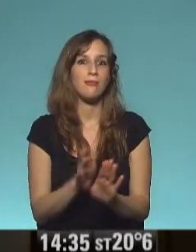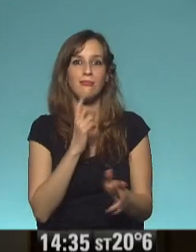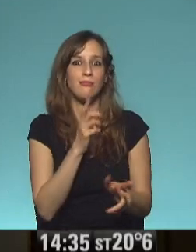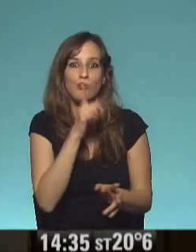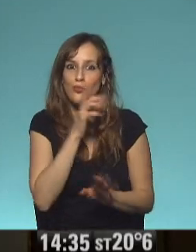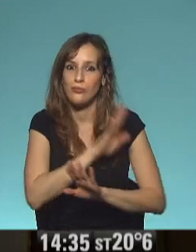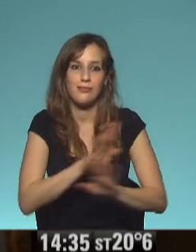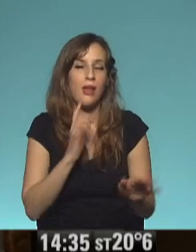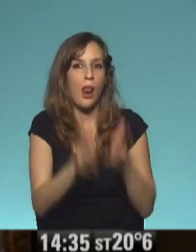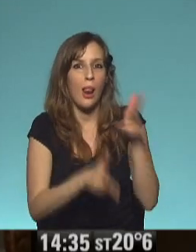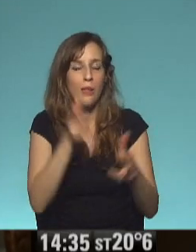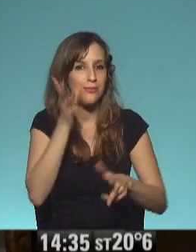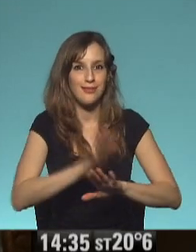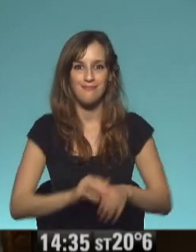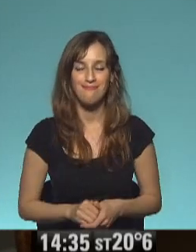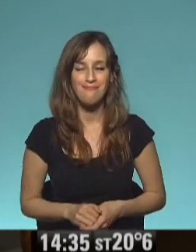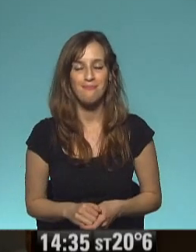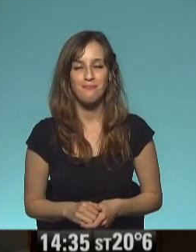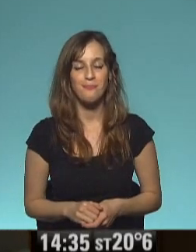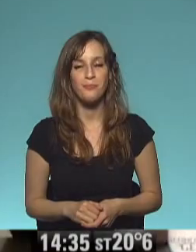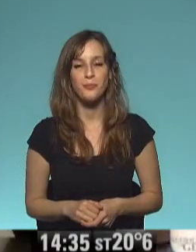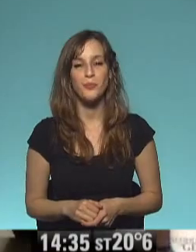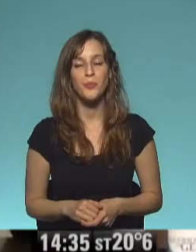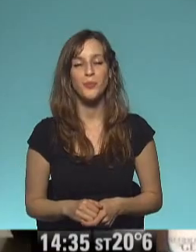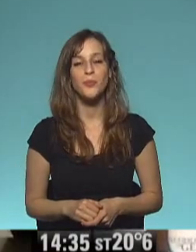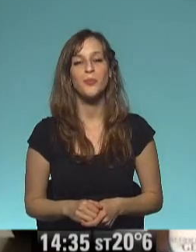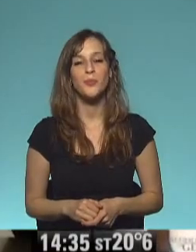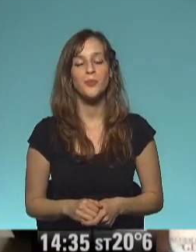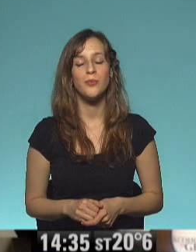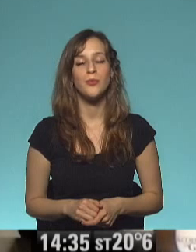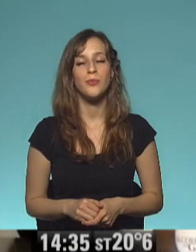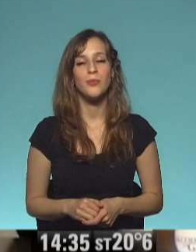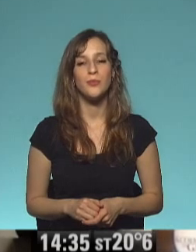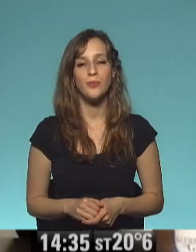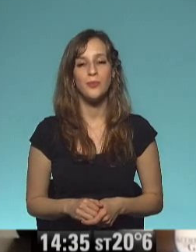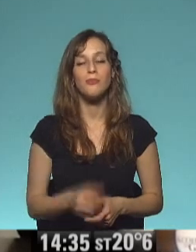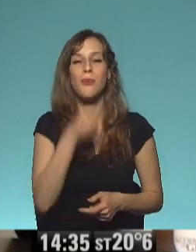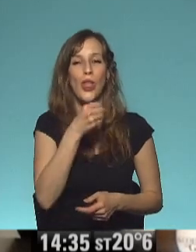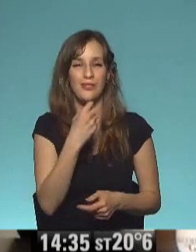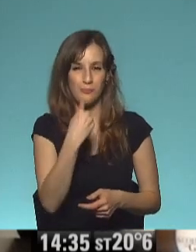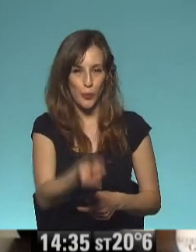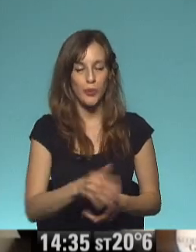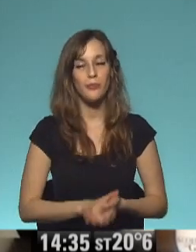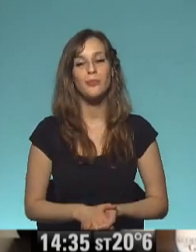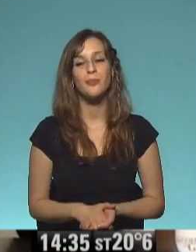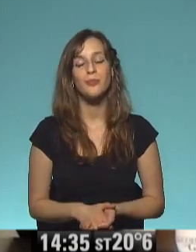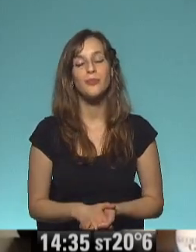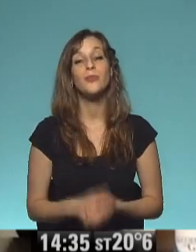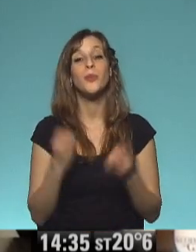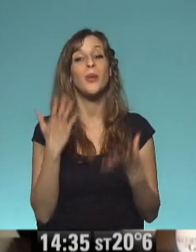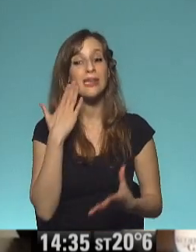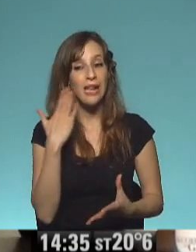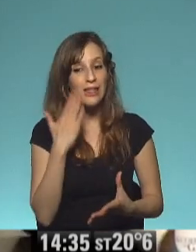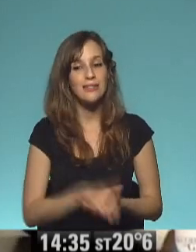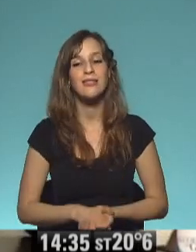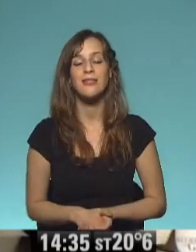ideas porque me van a arruinar el almuerzo. El señor Lisandro Argañarás, por el diario La Mañana. Buenas tardes, señor. Hola,